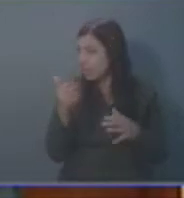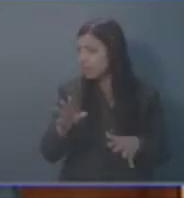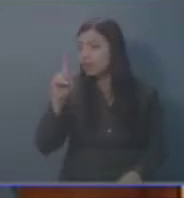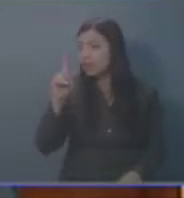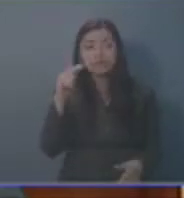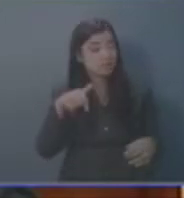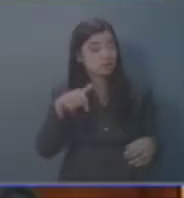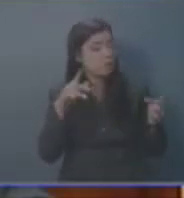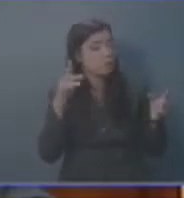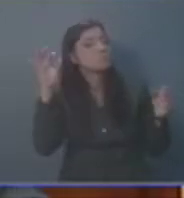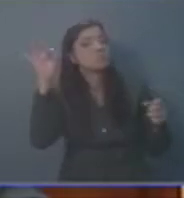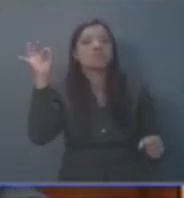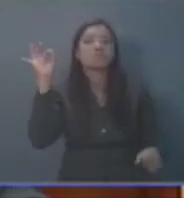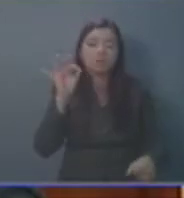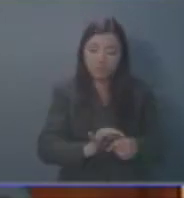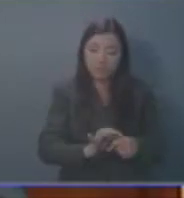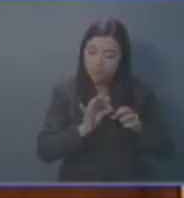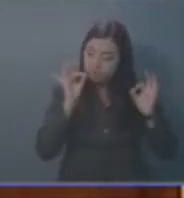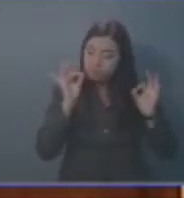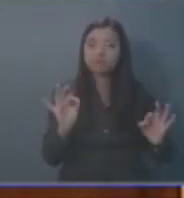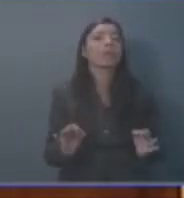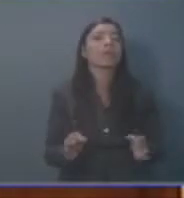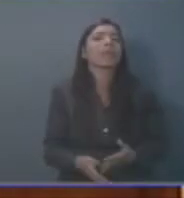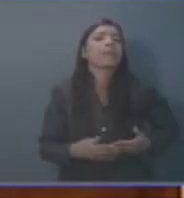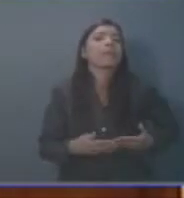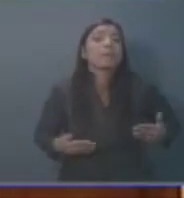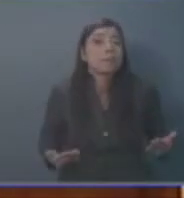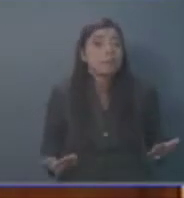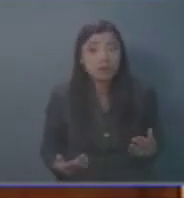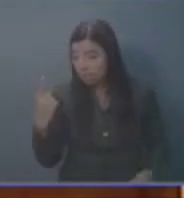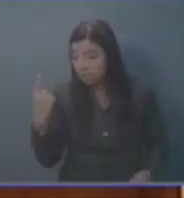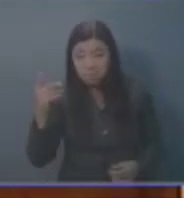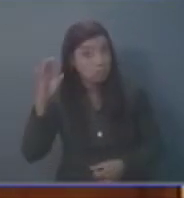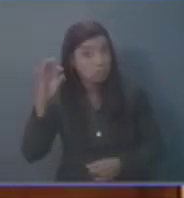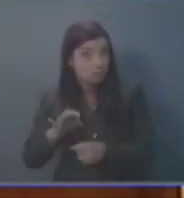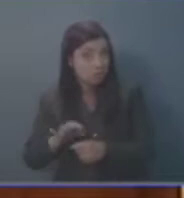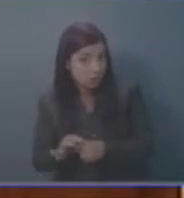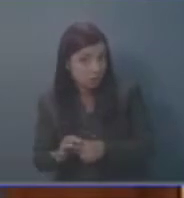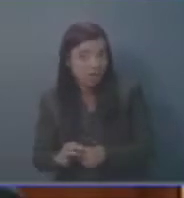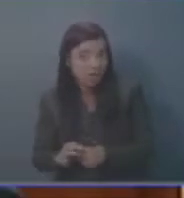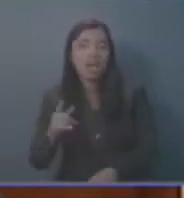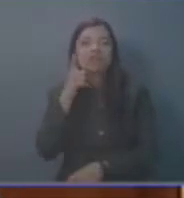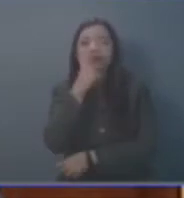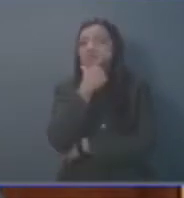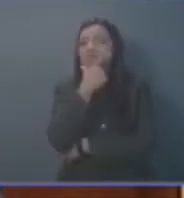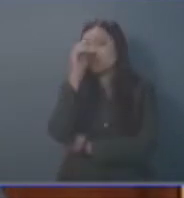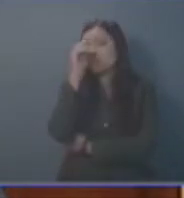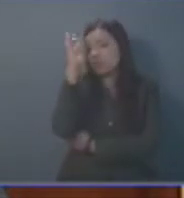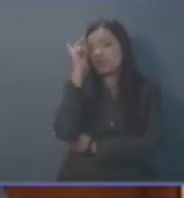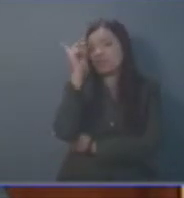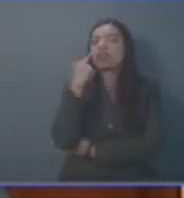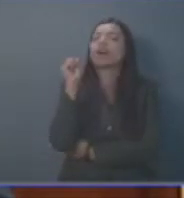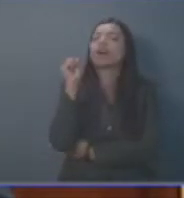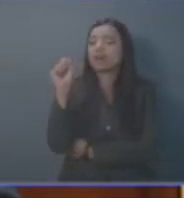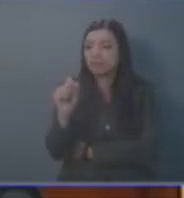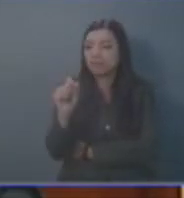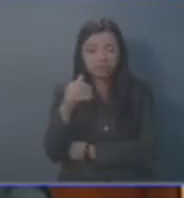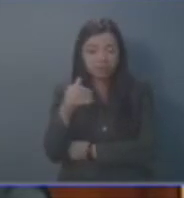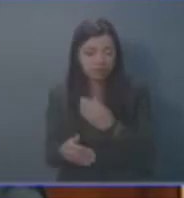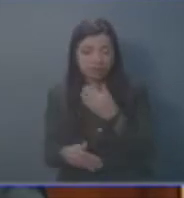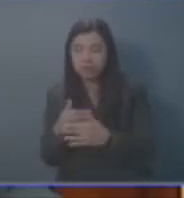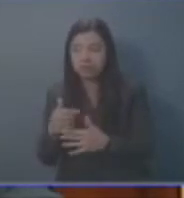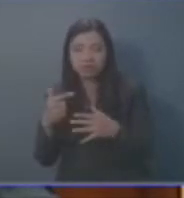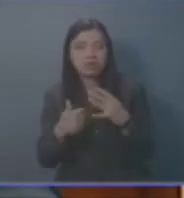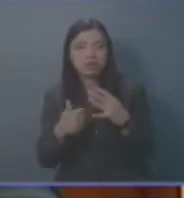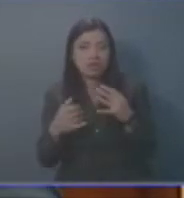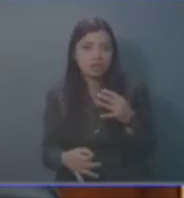rectificaron y votaron hoy. Sobre todo porque el hecho de que ellos no votaran dejaba abierta la posibilidad de que en el proceso de formación de